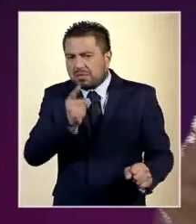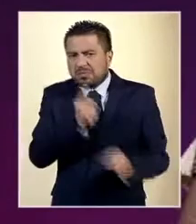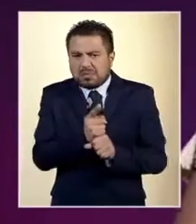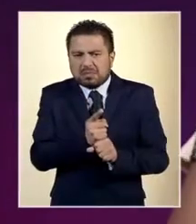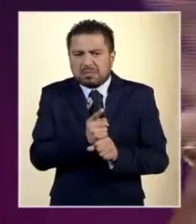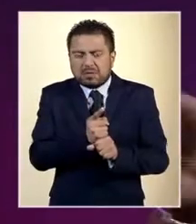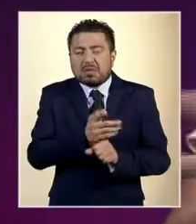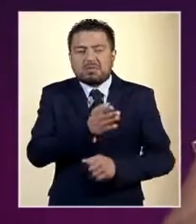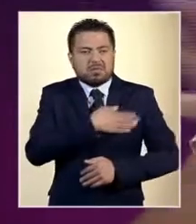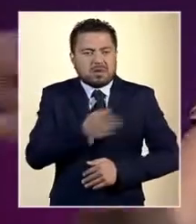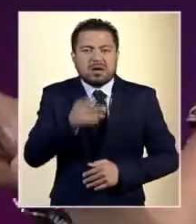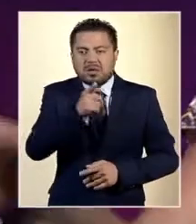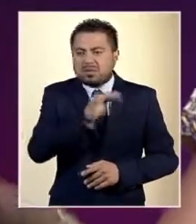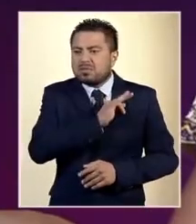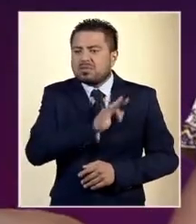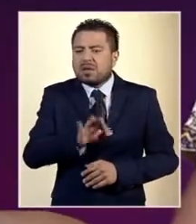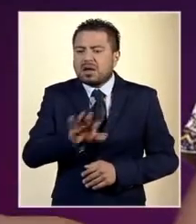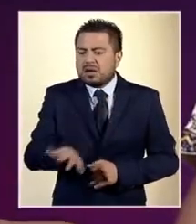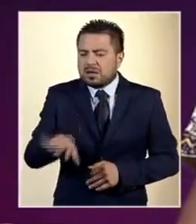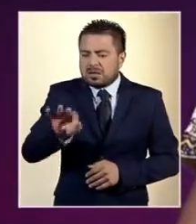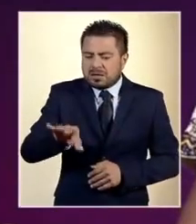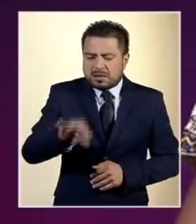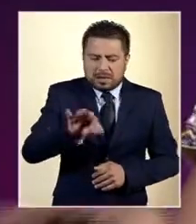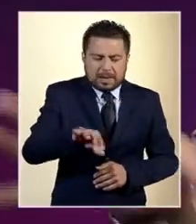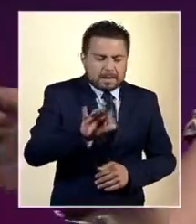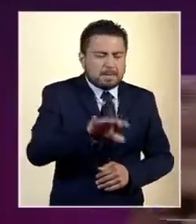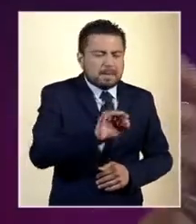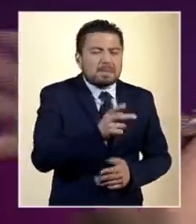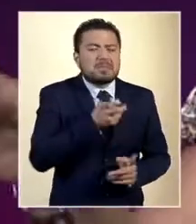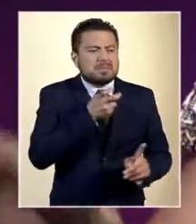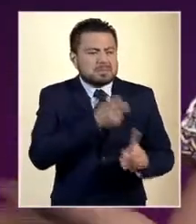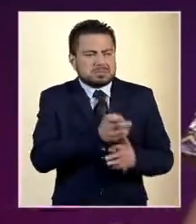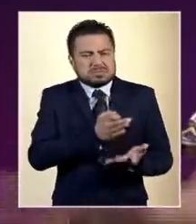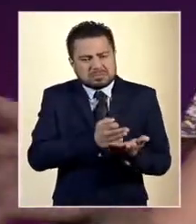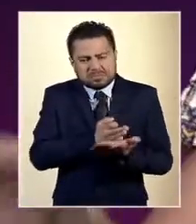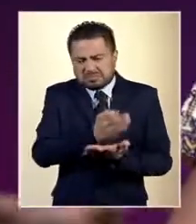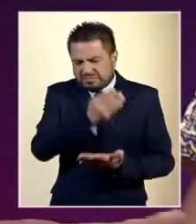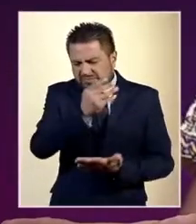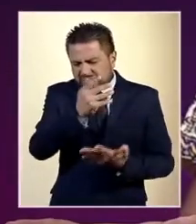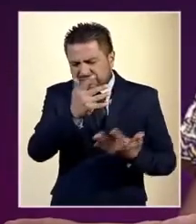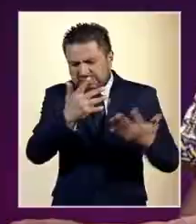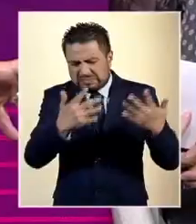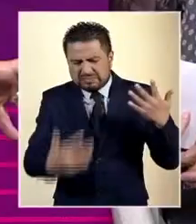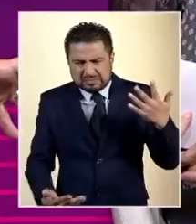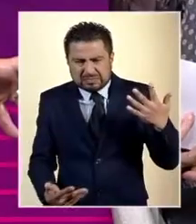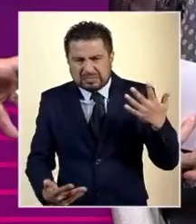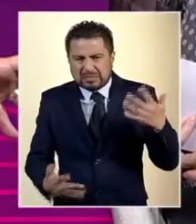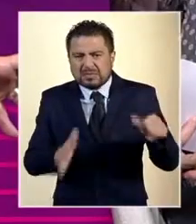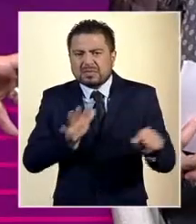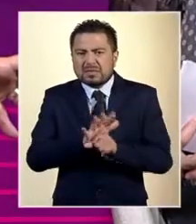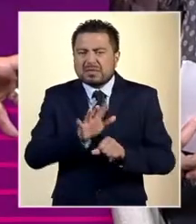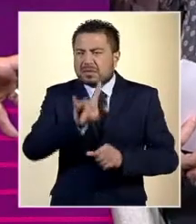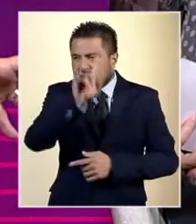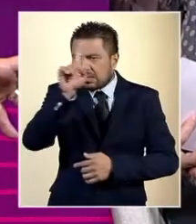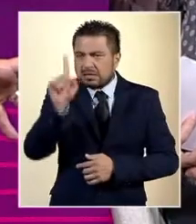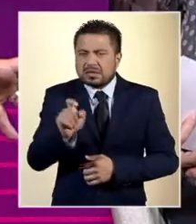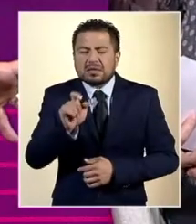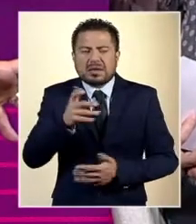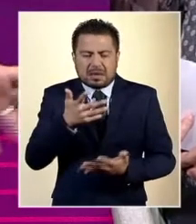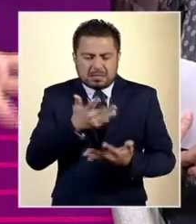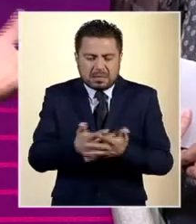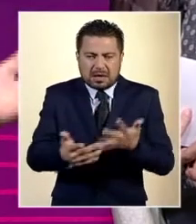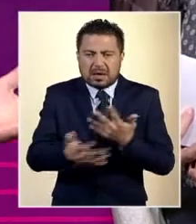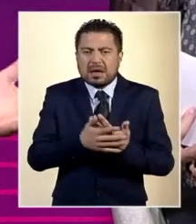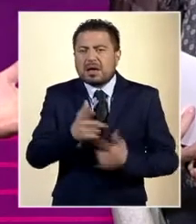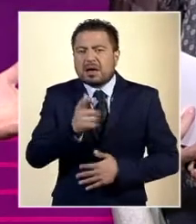posibilidades, bueno, vas a poder elegir dentro de esa gran gama de cuestiones que tienes a la